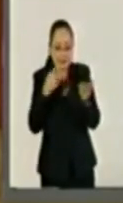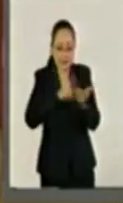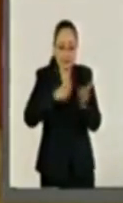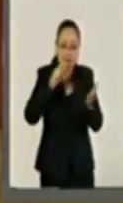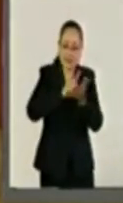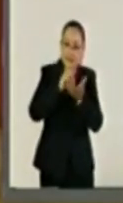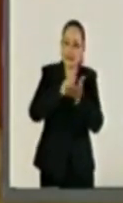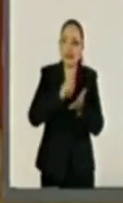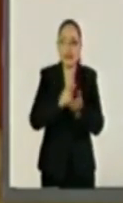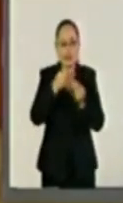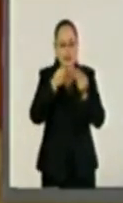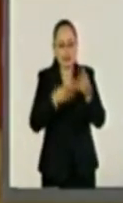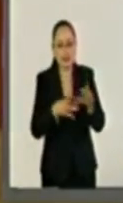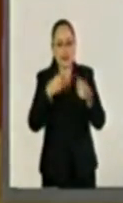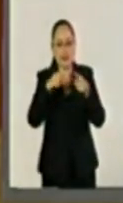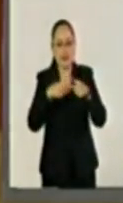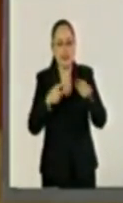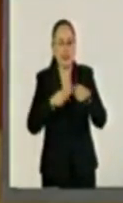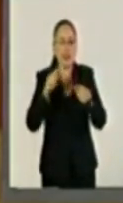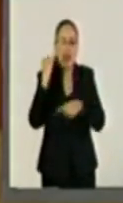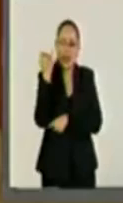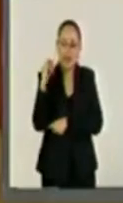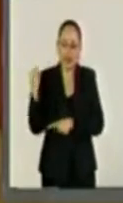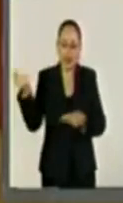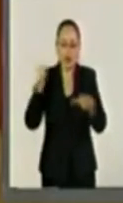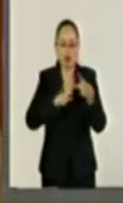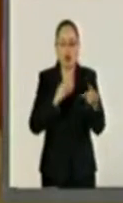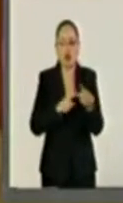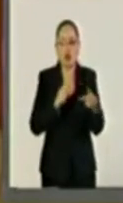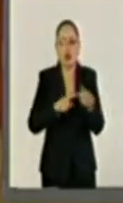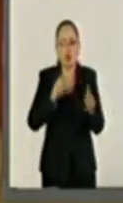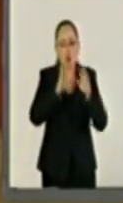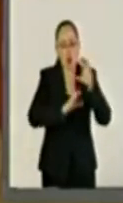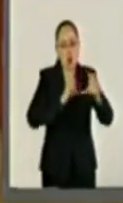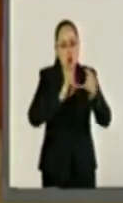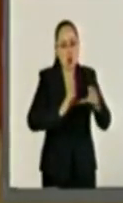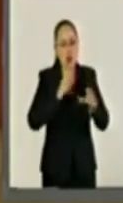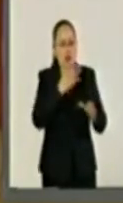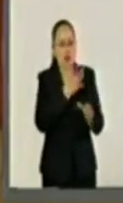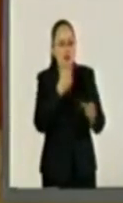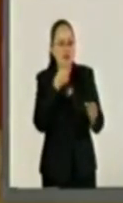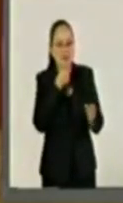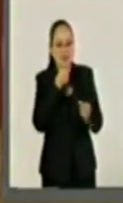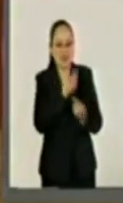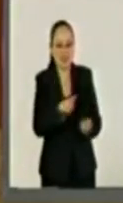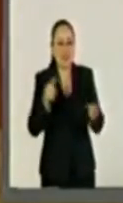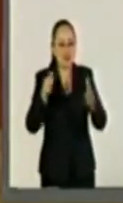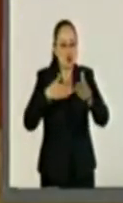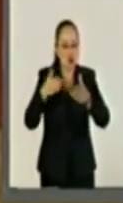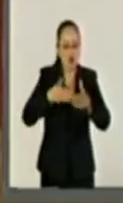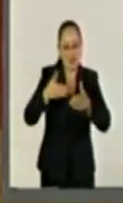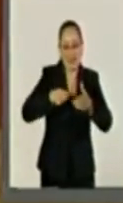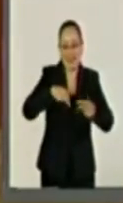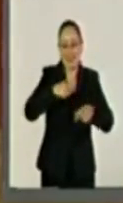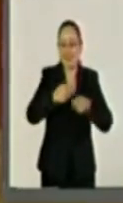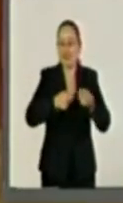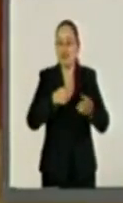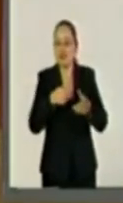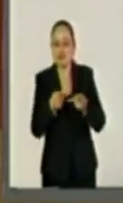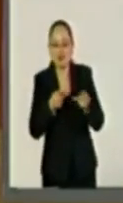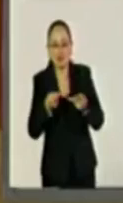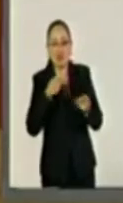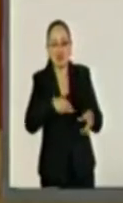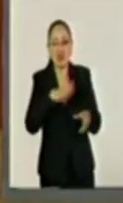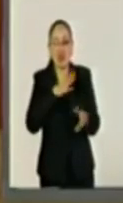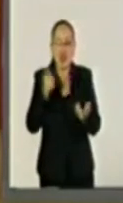en las que se incluyen las actividades como jardinero, nana, cocinera y cualquier otra de asistencia en el hogar, evidentemente